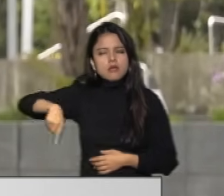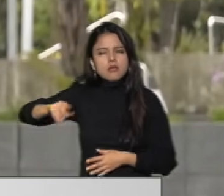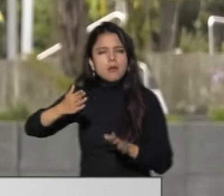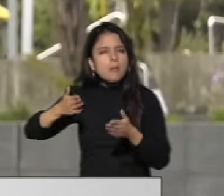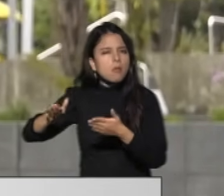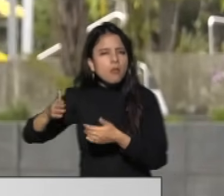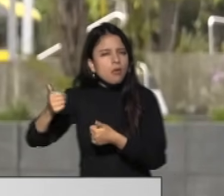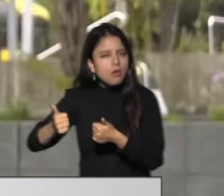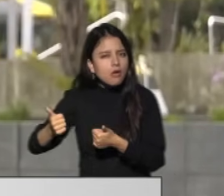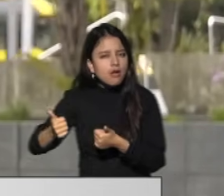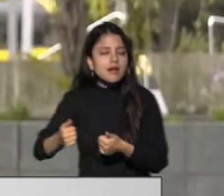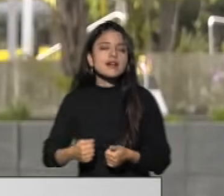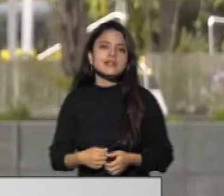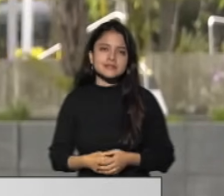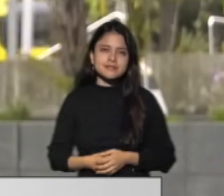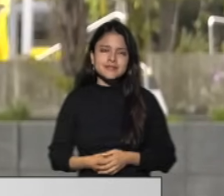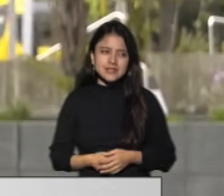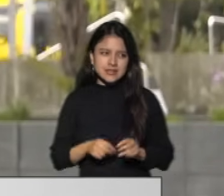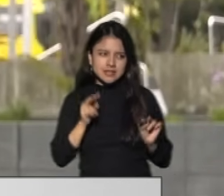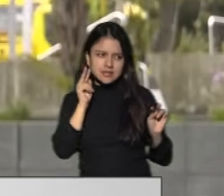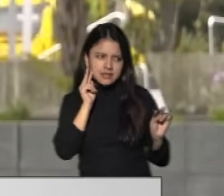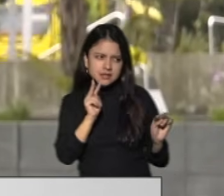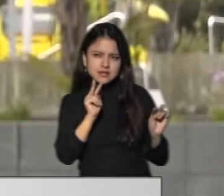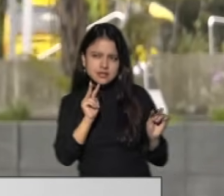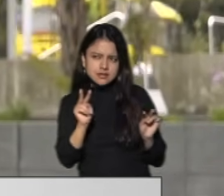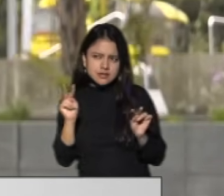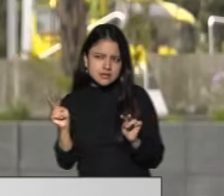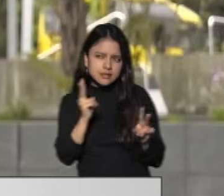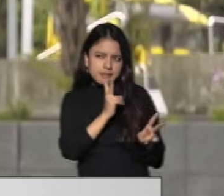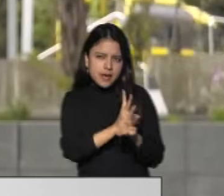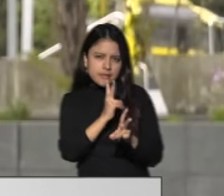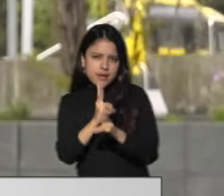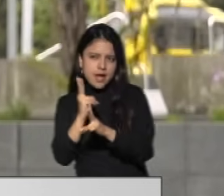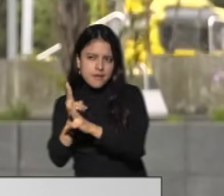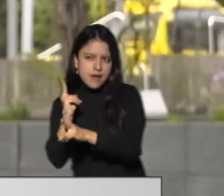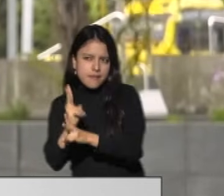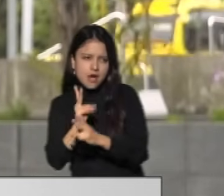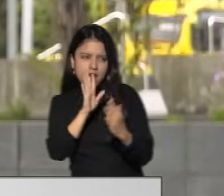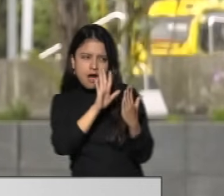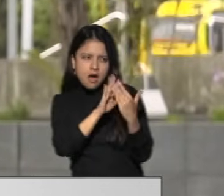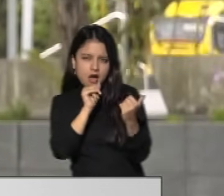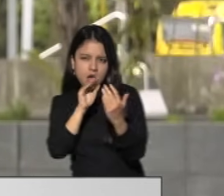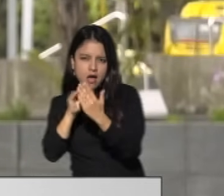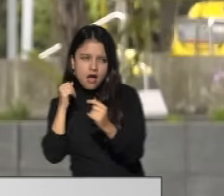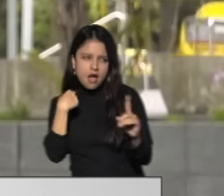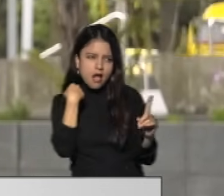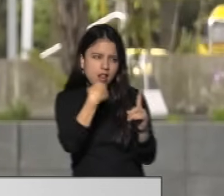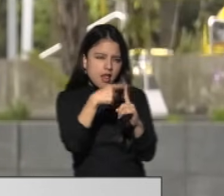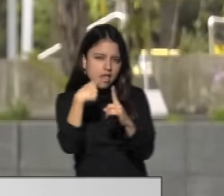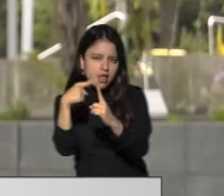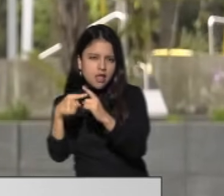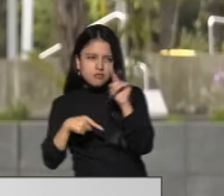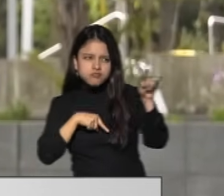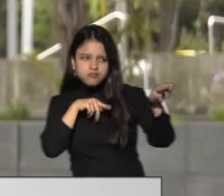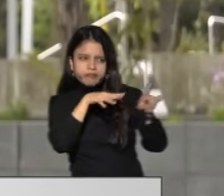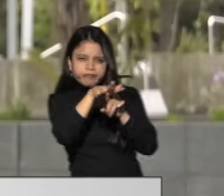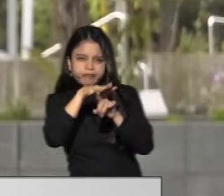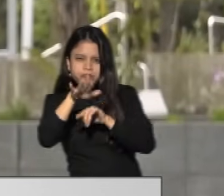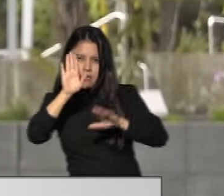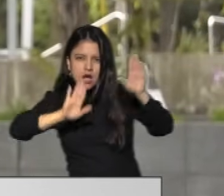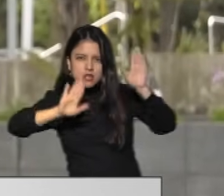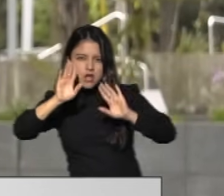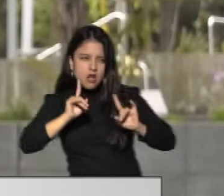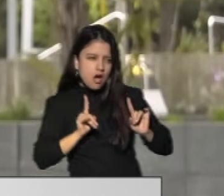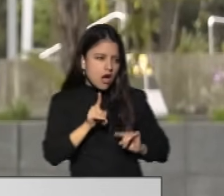estos departamentos que tienen alto riesgo electoral, también por las amenazas que han recibido algunos candidatos a alcaldías